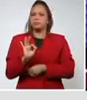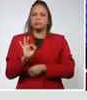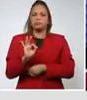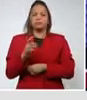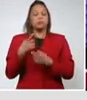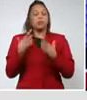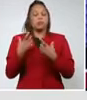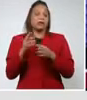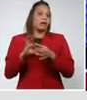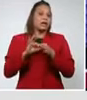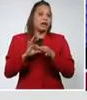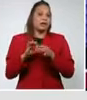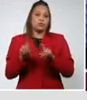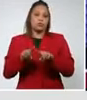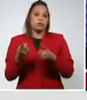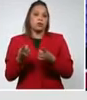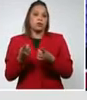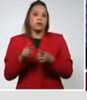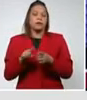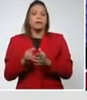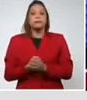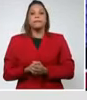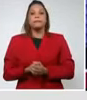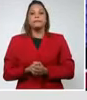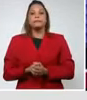importantes, o no tuviera comorbilidades previas,